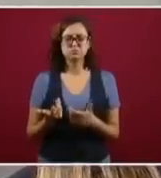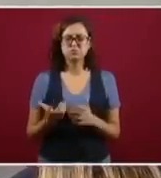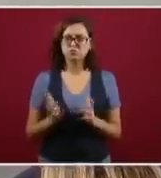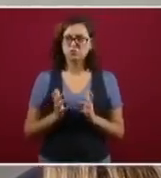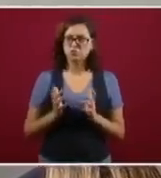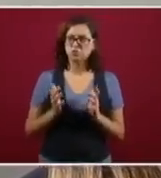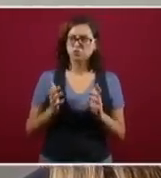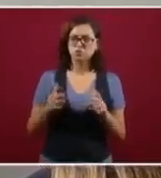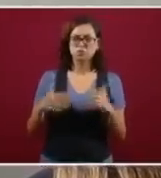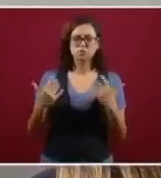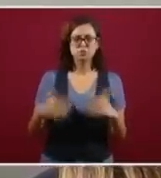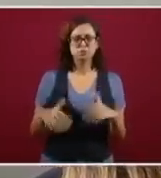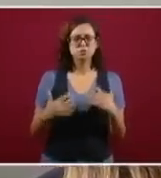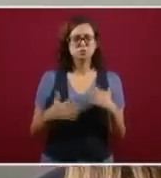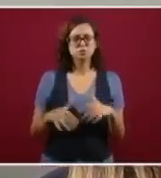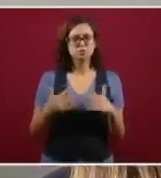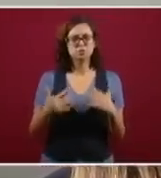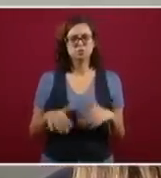extraordinario, que